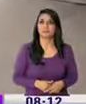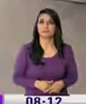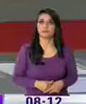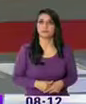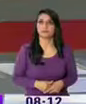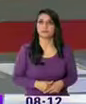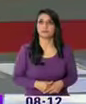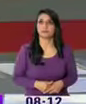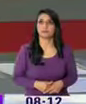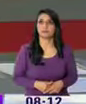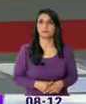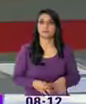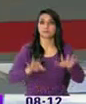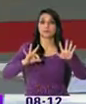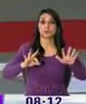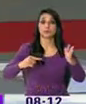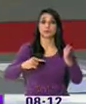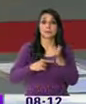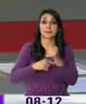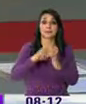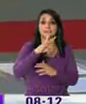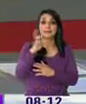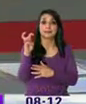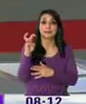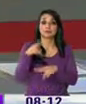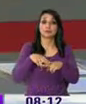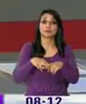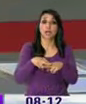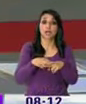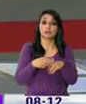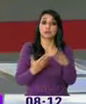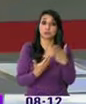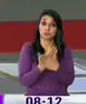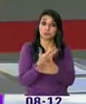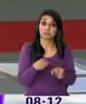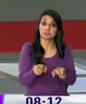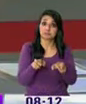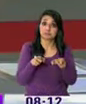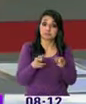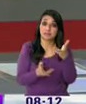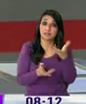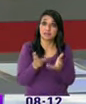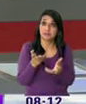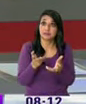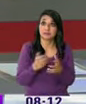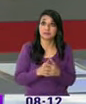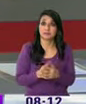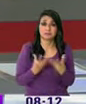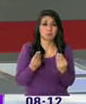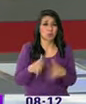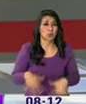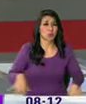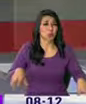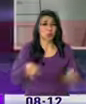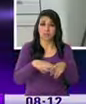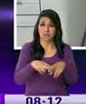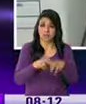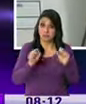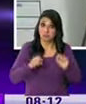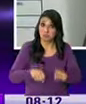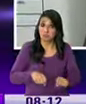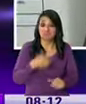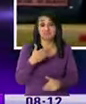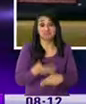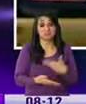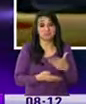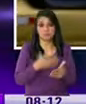Rojas. 8.600 taxis nuevos. ¿Será que hay cama para tanta gente? Pregunto yo. Ya lo